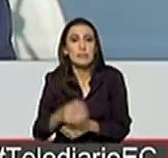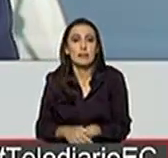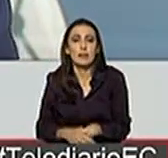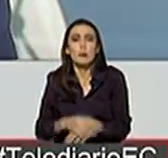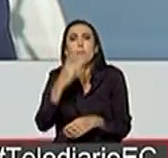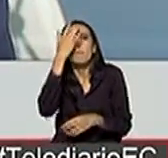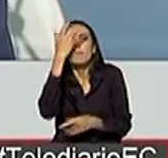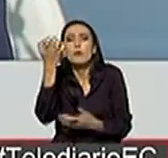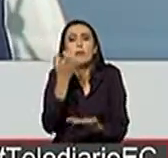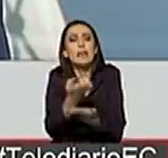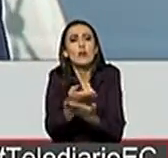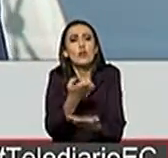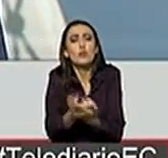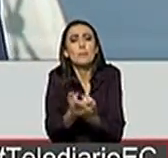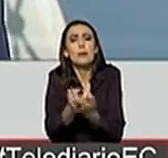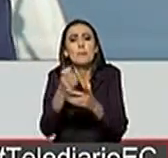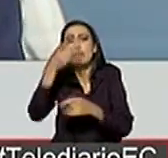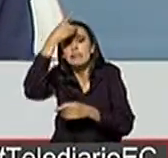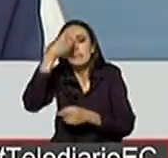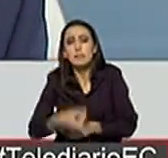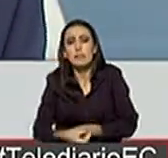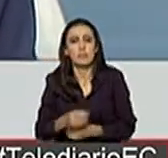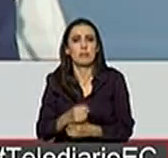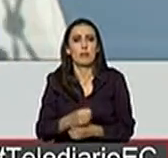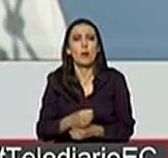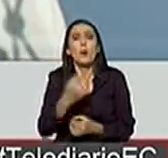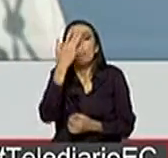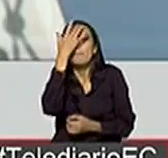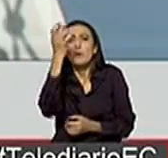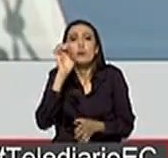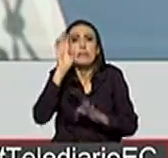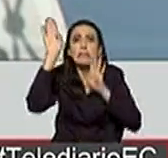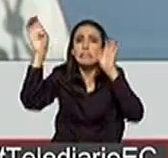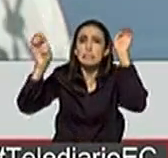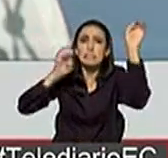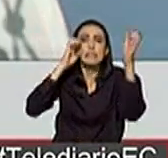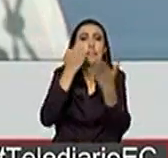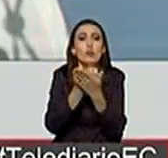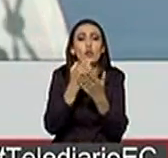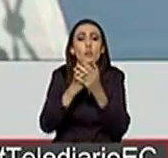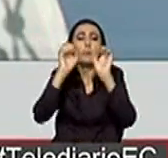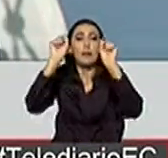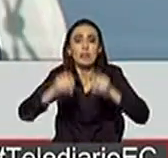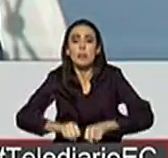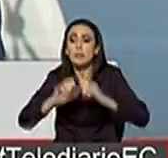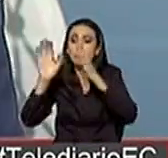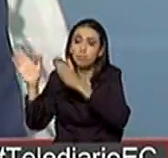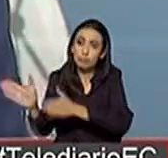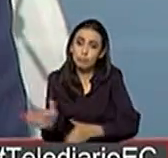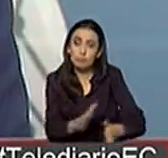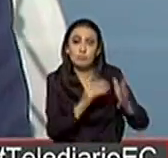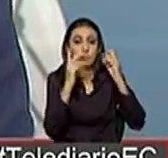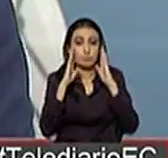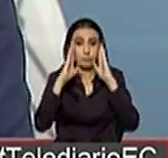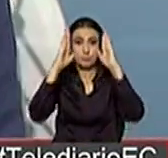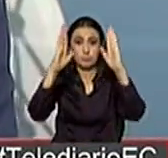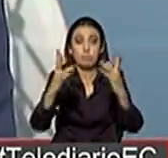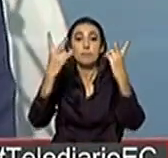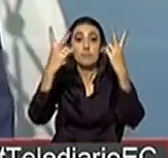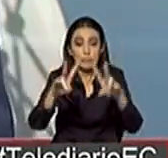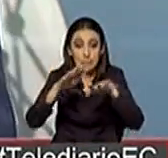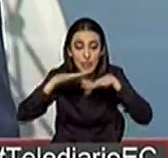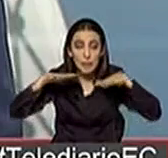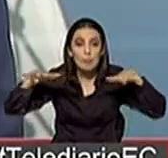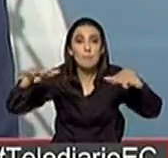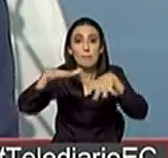medidas y se puede ir generando de manera creativa estas medidas el maíz va a poder salir hacia adelante y va a poder ya